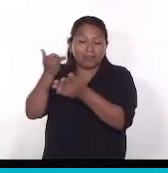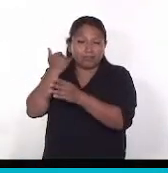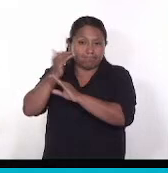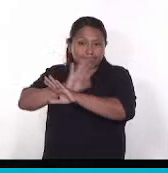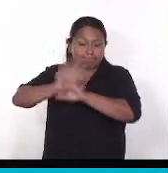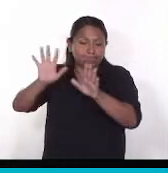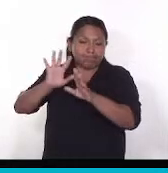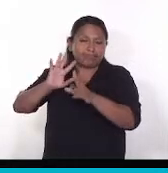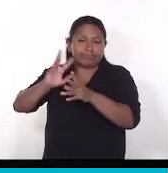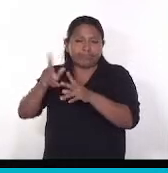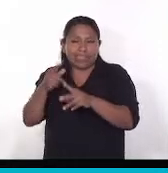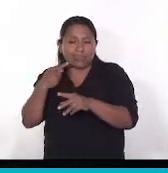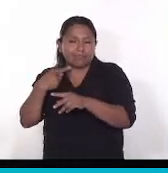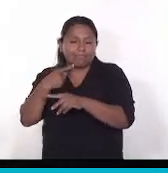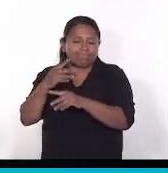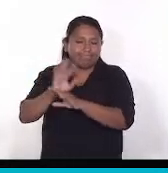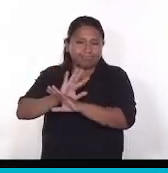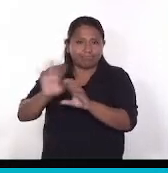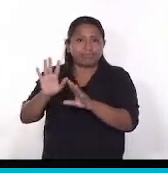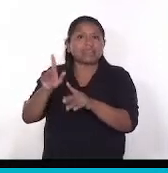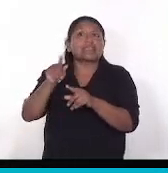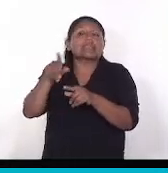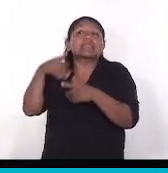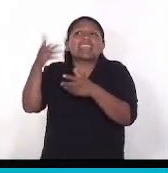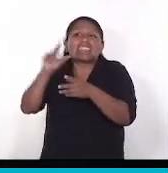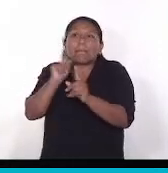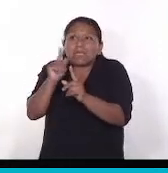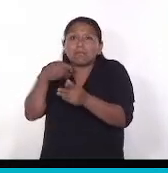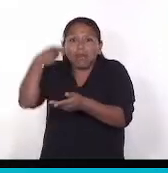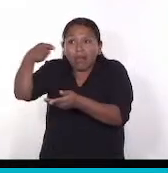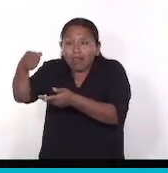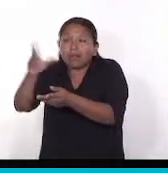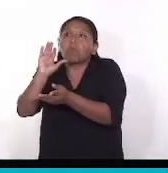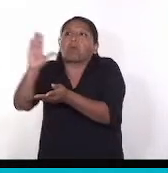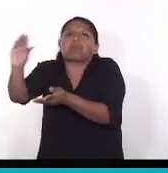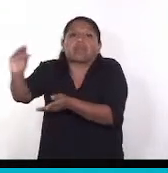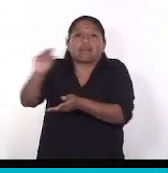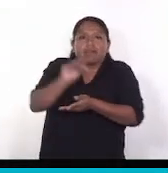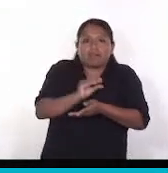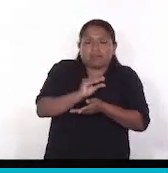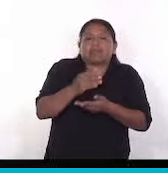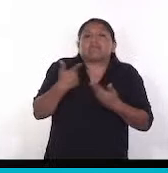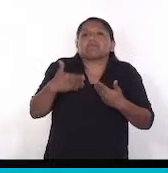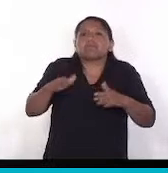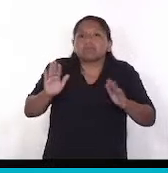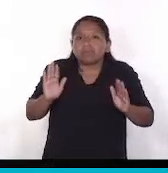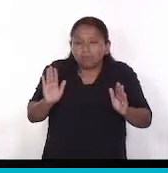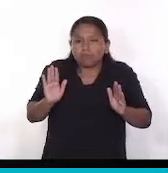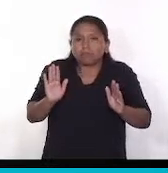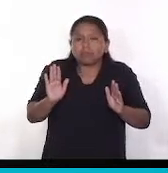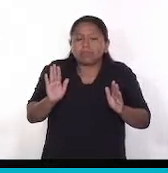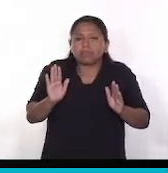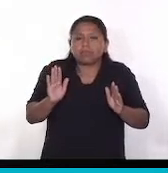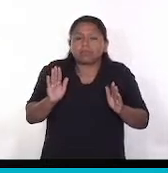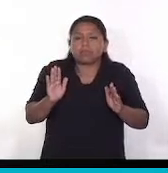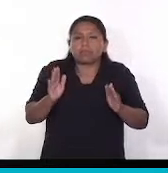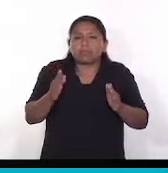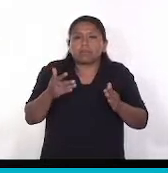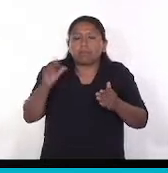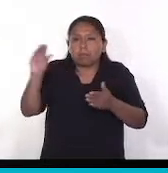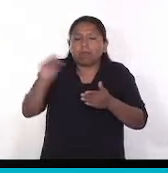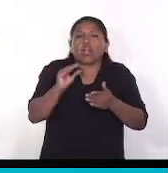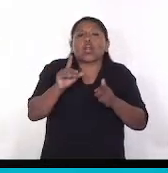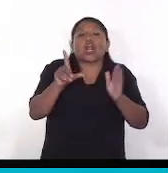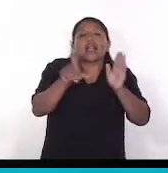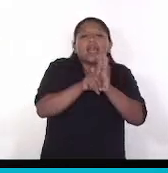que es fraudulenta e ilegítima, se podría utilizar tranquilamente para poder llevar a cabo la ley